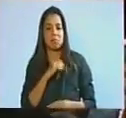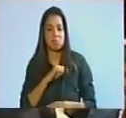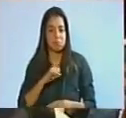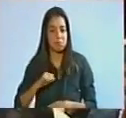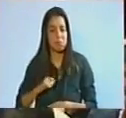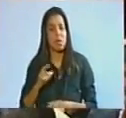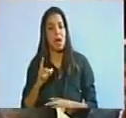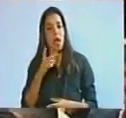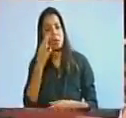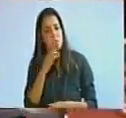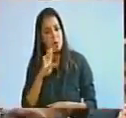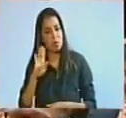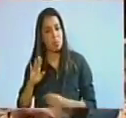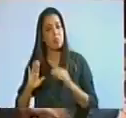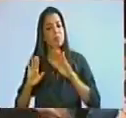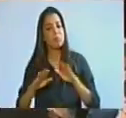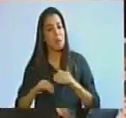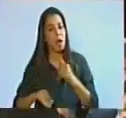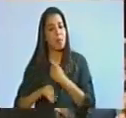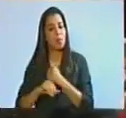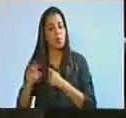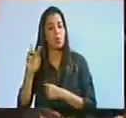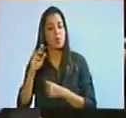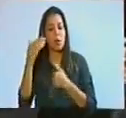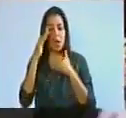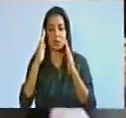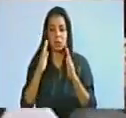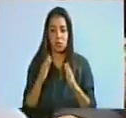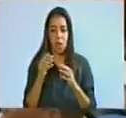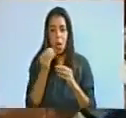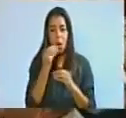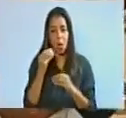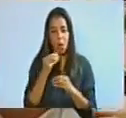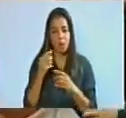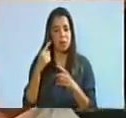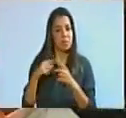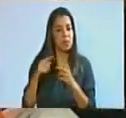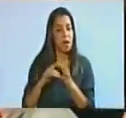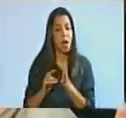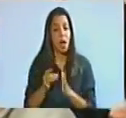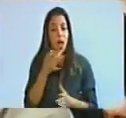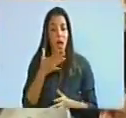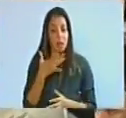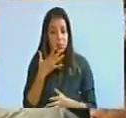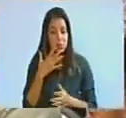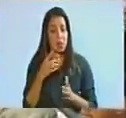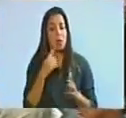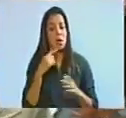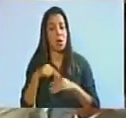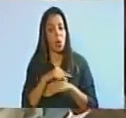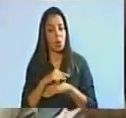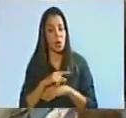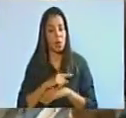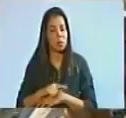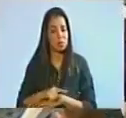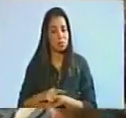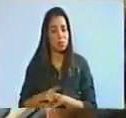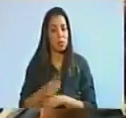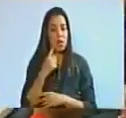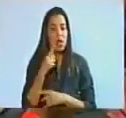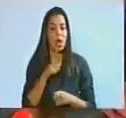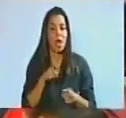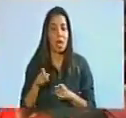la atención, y que tienen que ver con la atención a nuestro pueblo de esos bienes priorizados por el Estado venezolano, obtengan